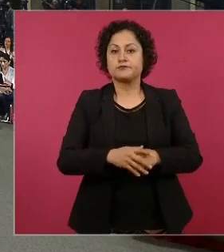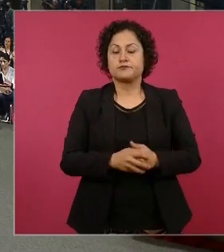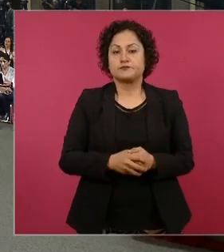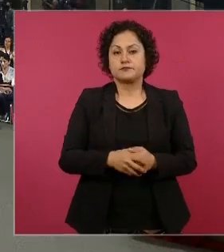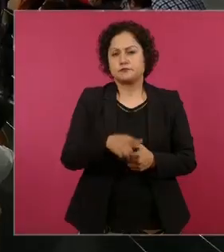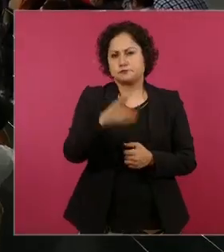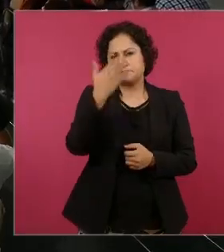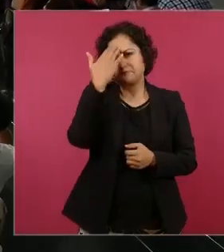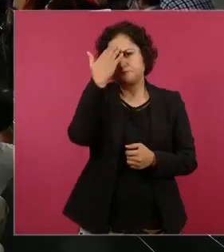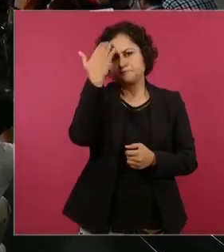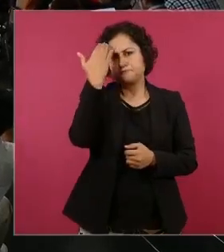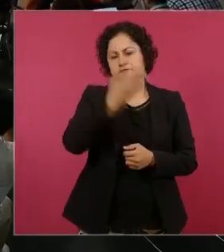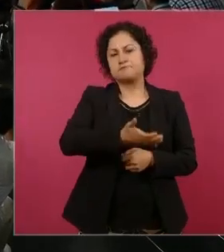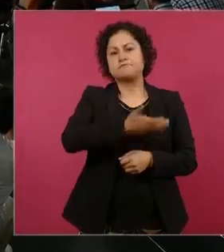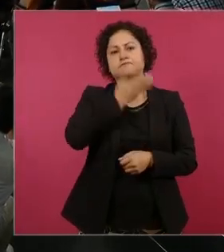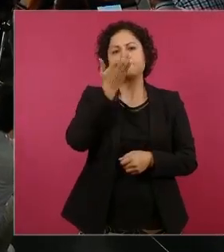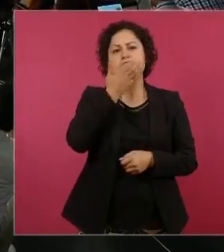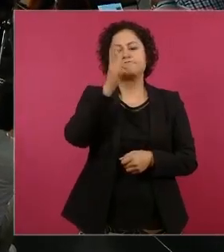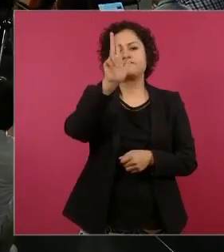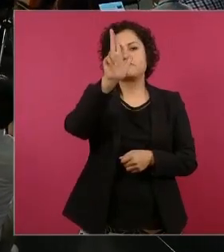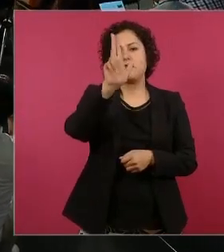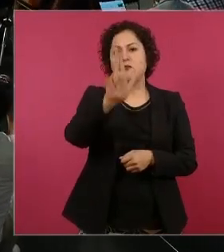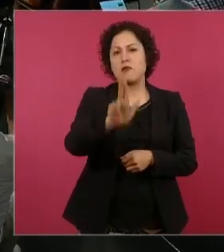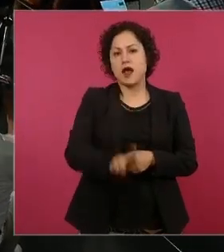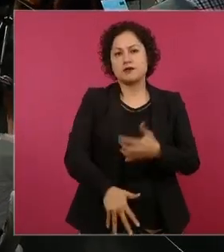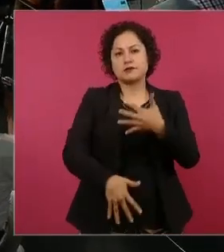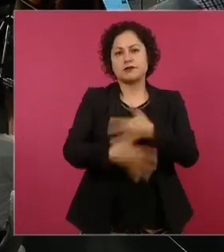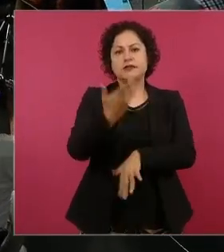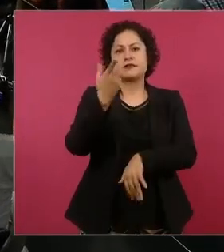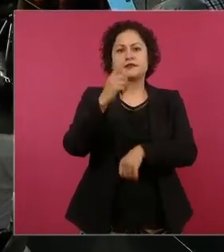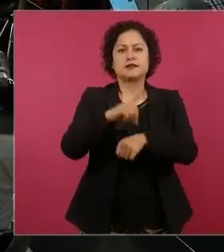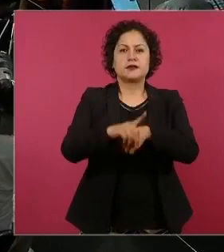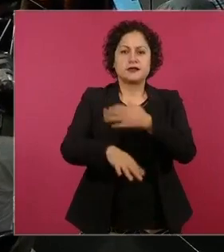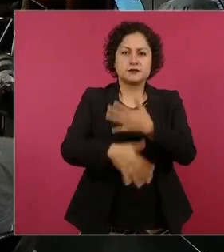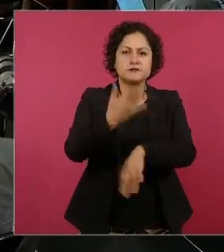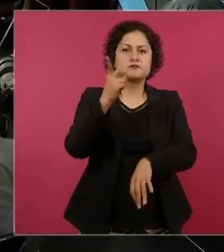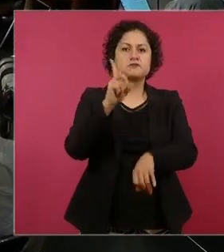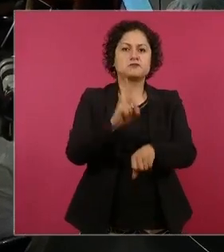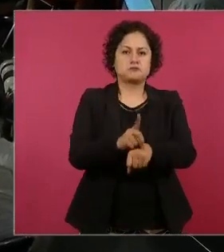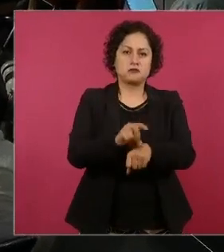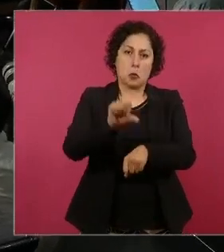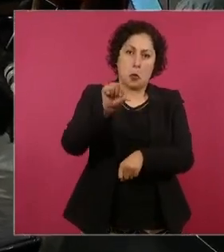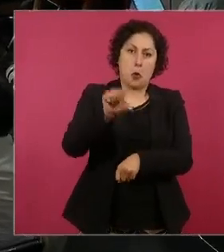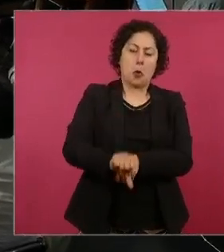martes cada 15 días. Iniciamos.